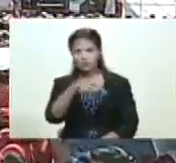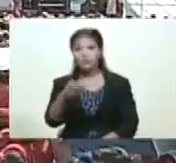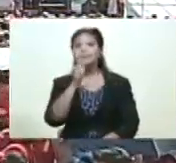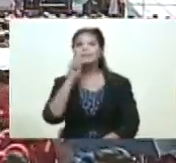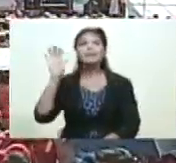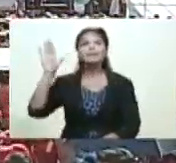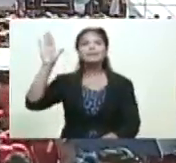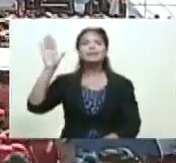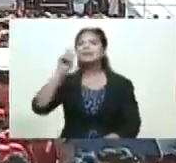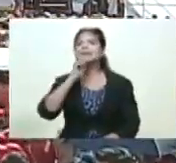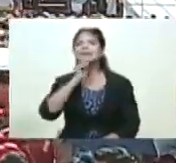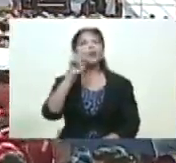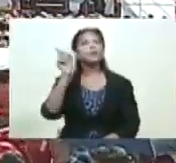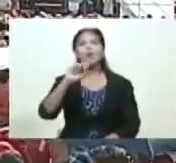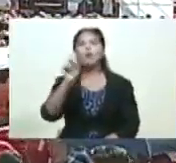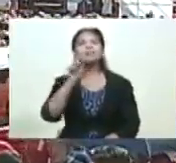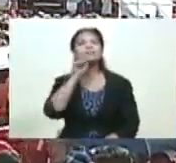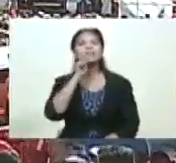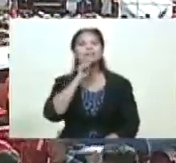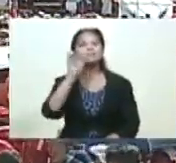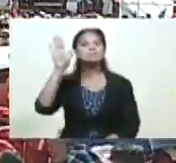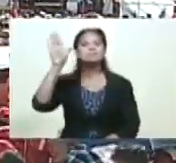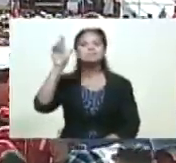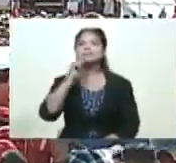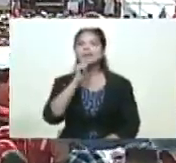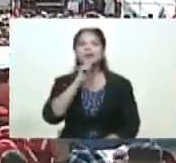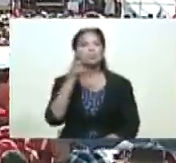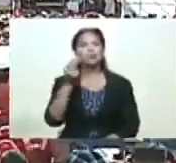Levanten la mano los quien no lo ha visto.